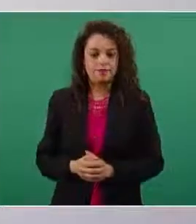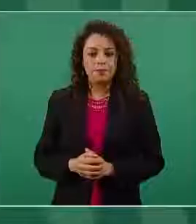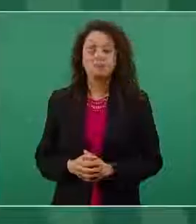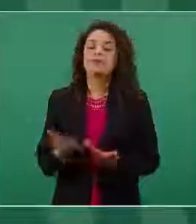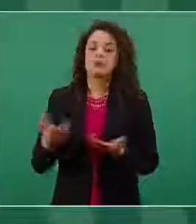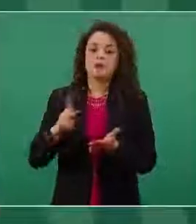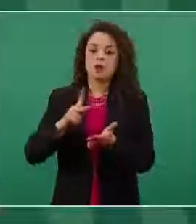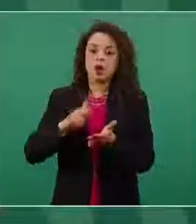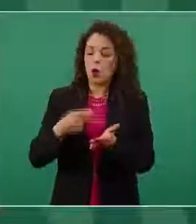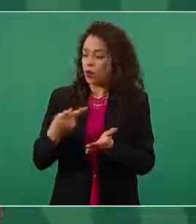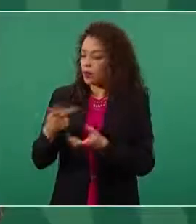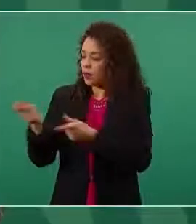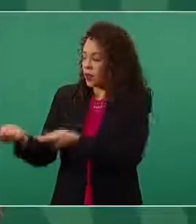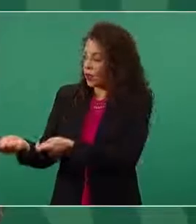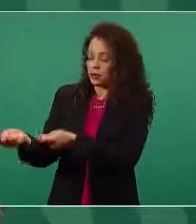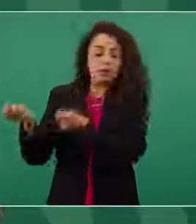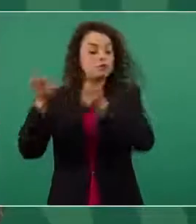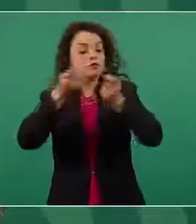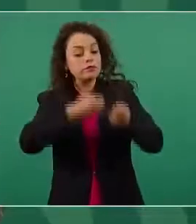al tribunal